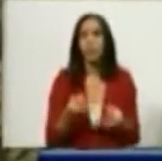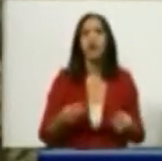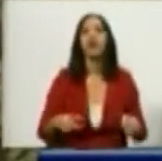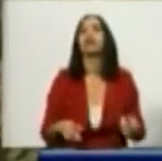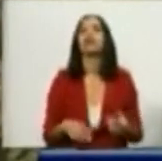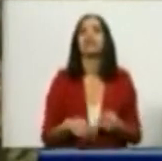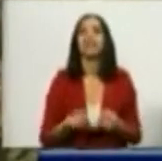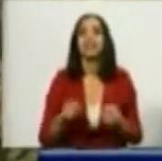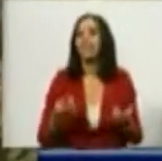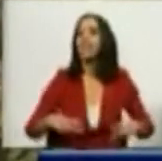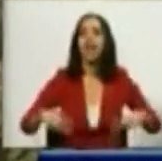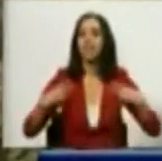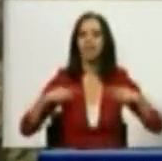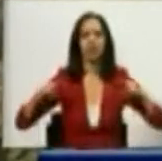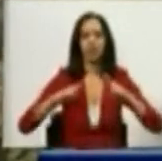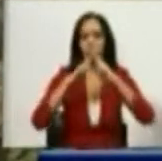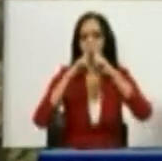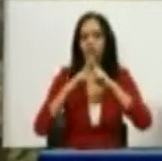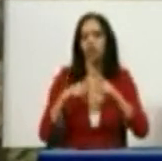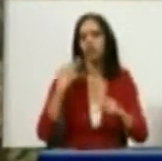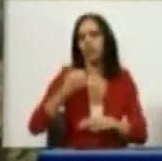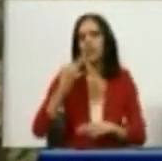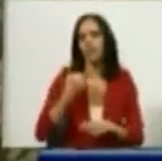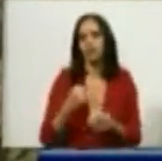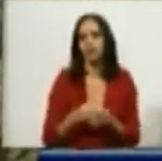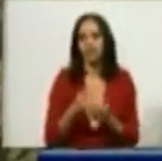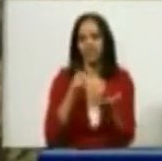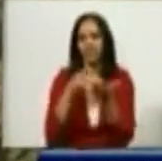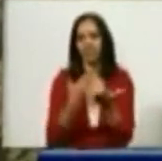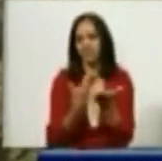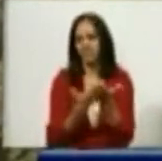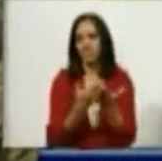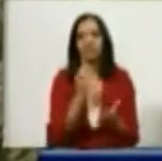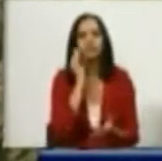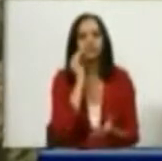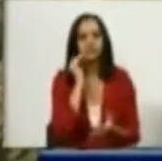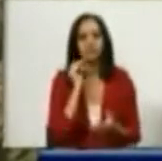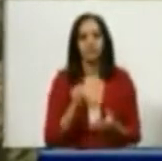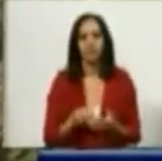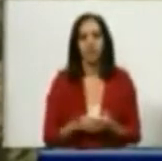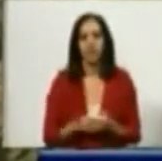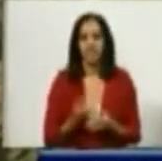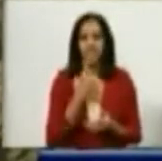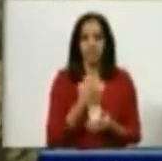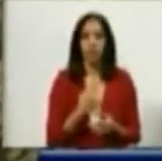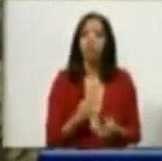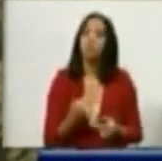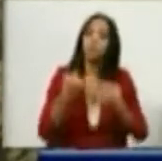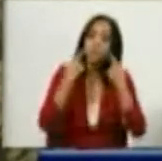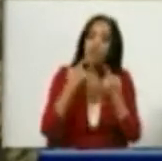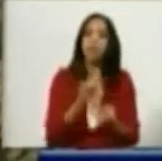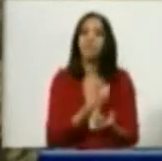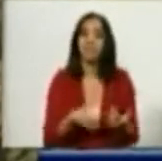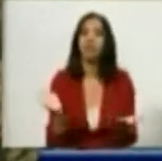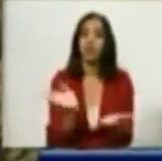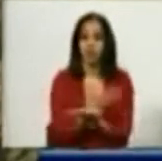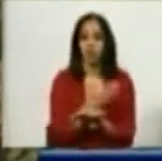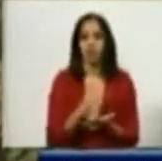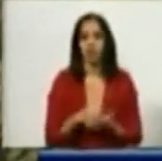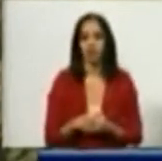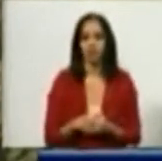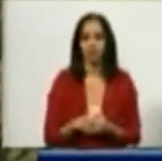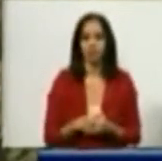la puso en el camino de nosotros estaba ahí y le dijo mire presidente lo van a tumbar